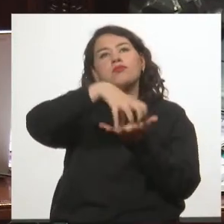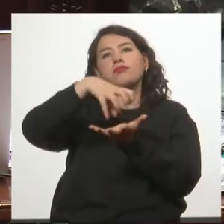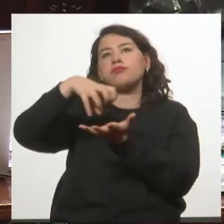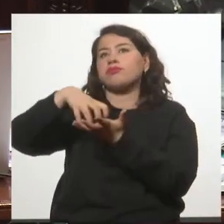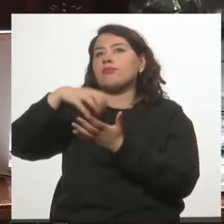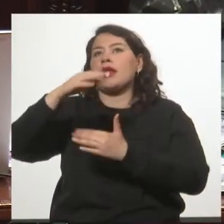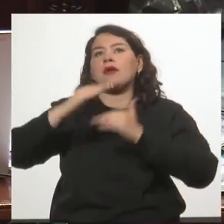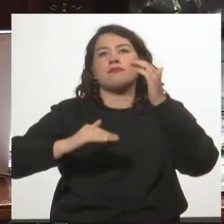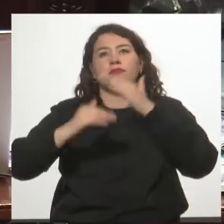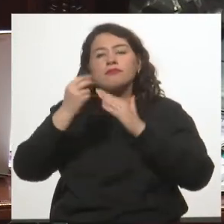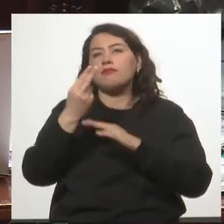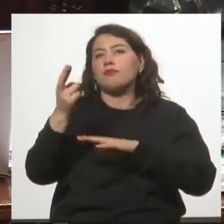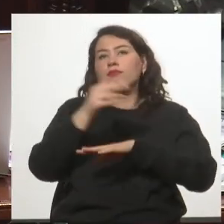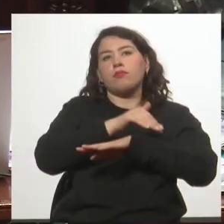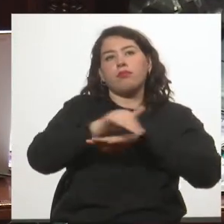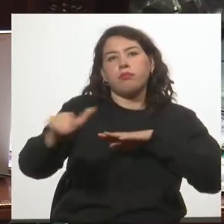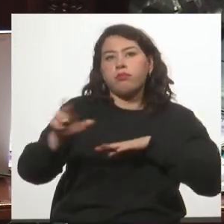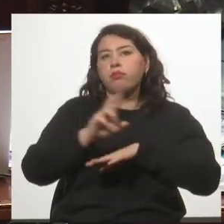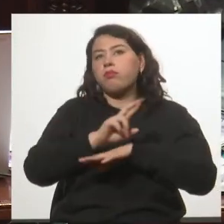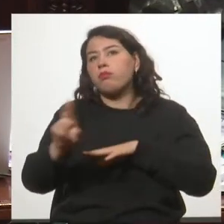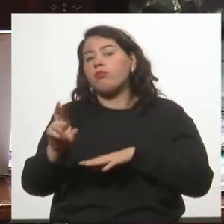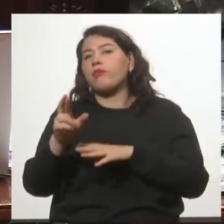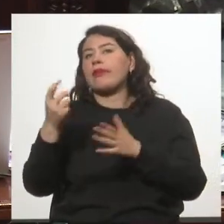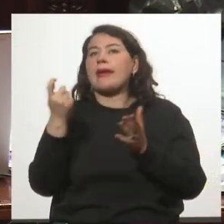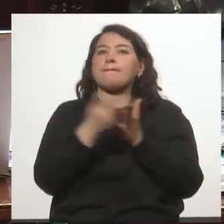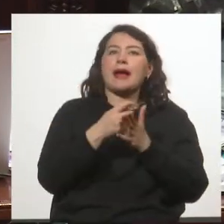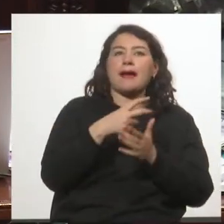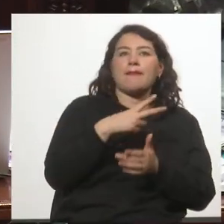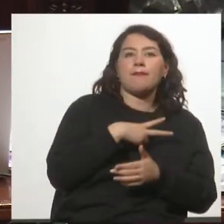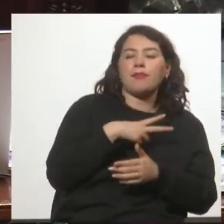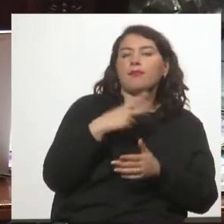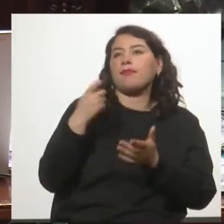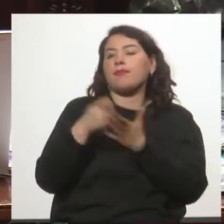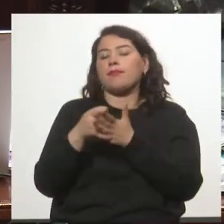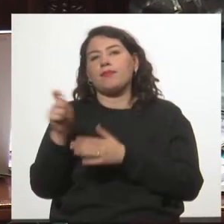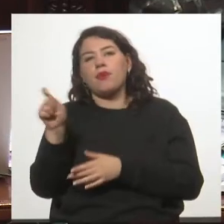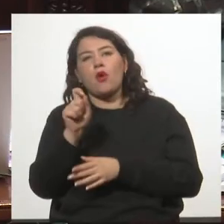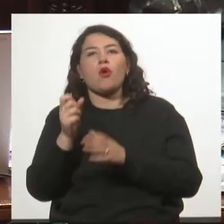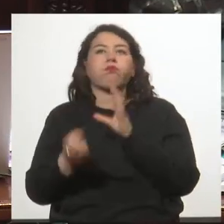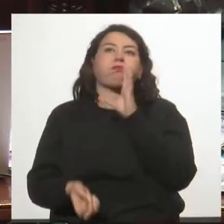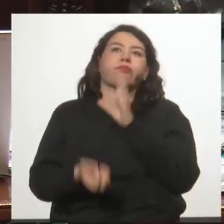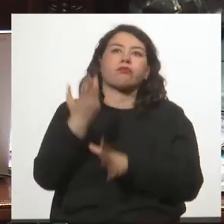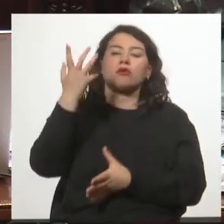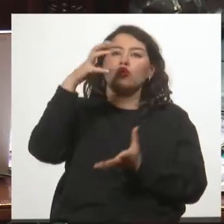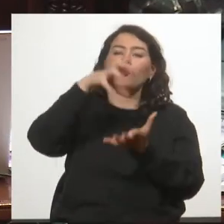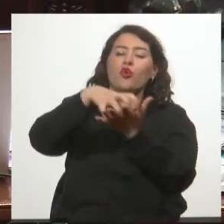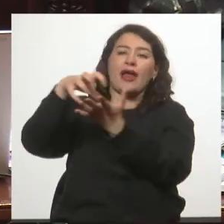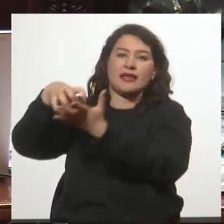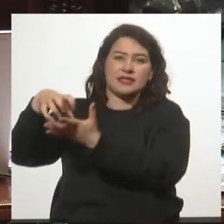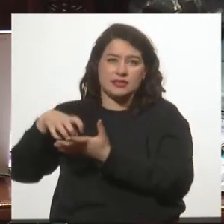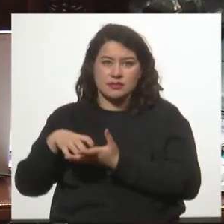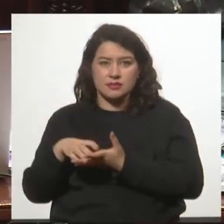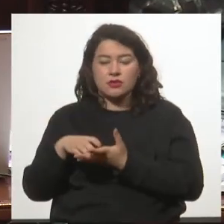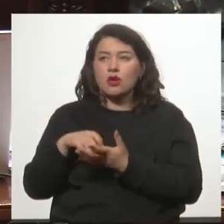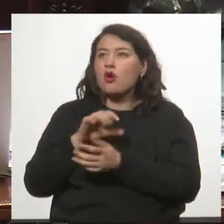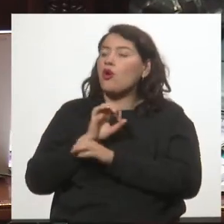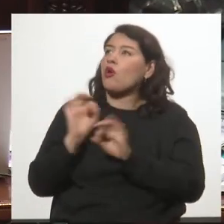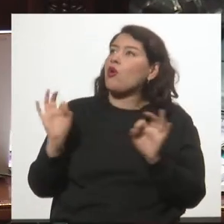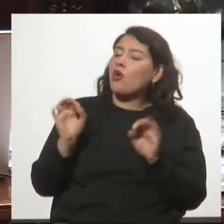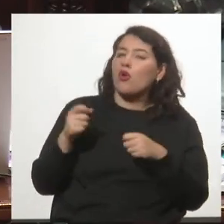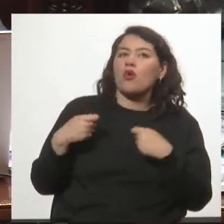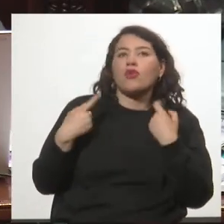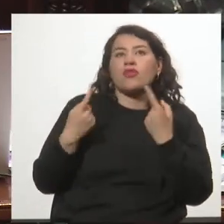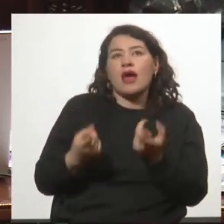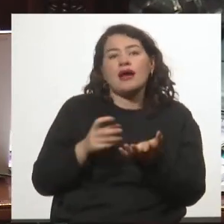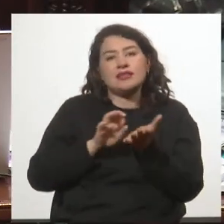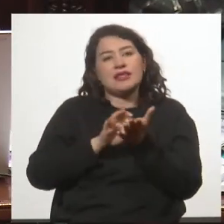rutas de participación pública privada emprendimiento de infraestructura adjudicación de concesiones